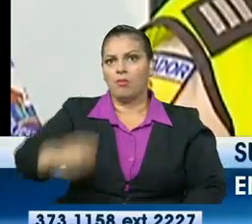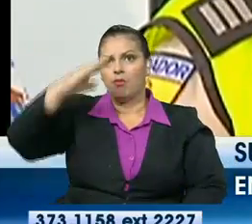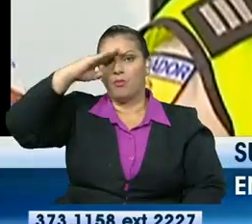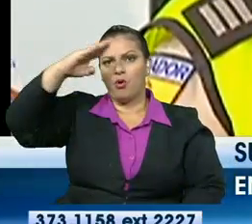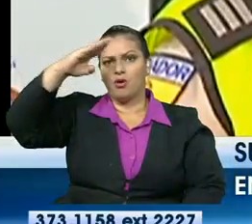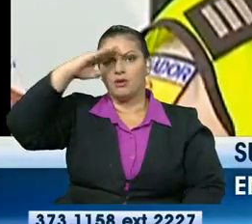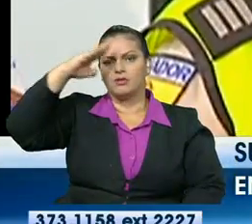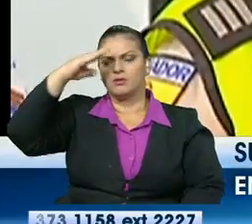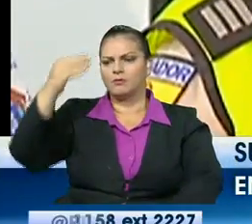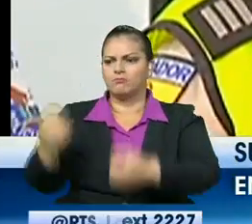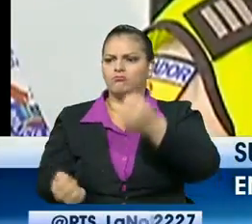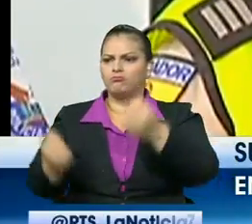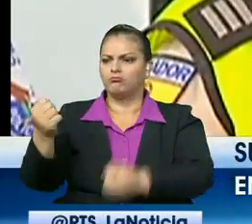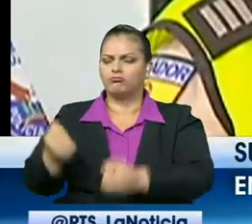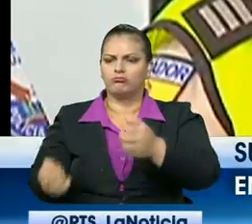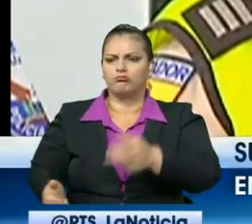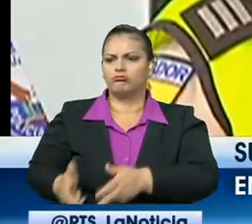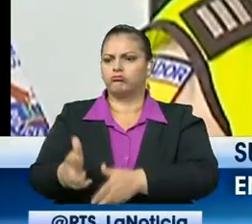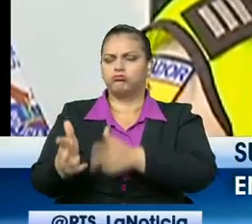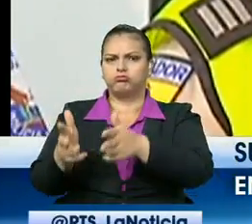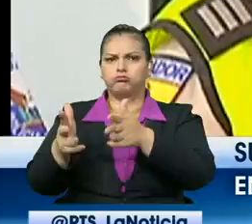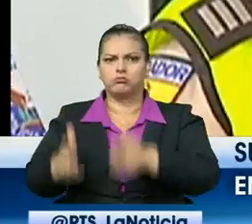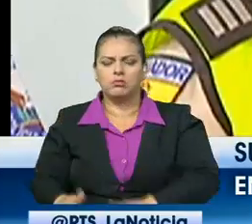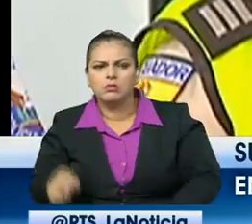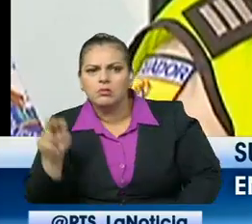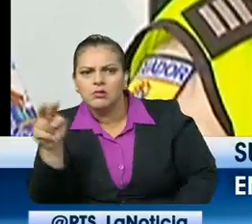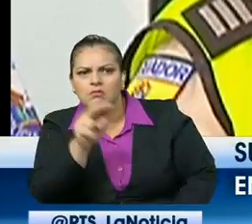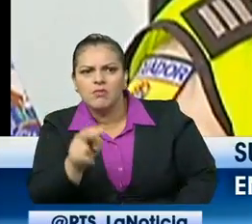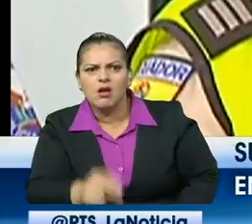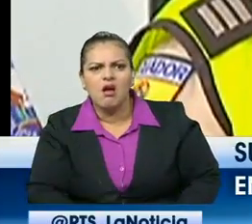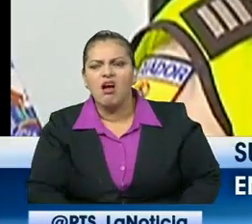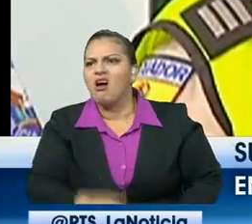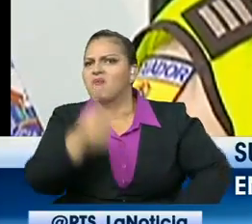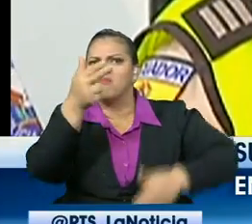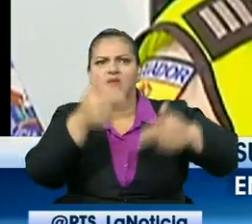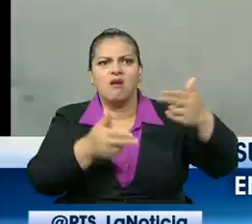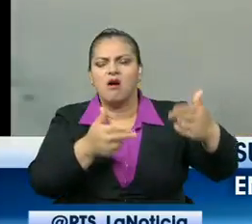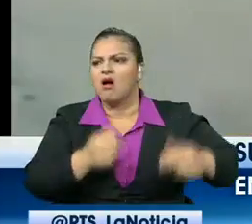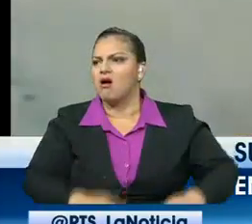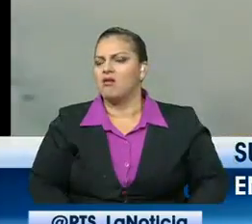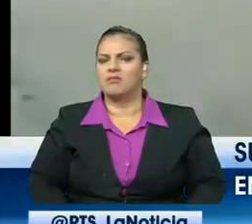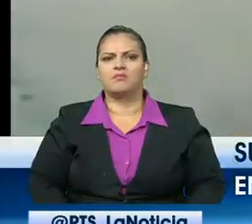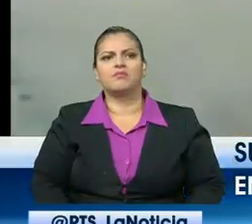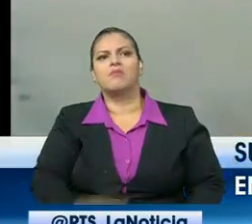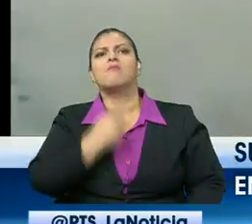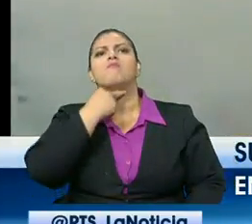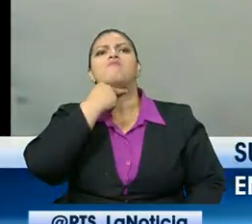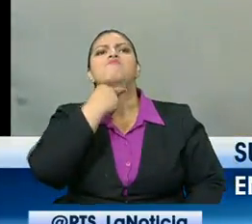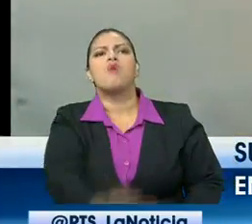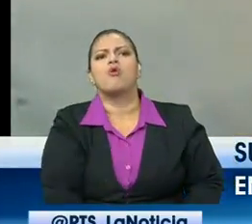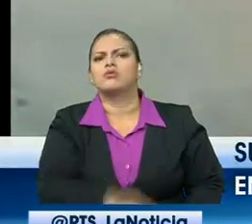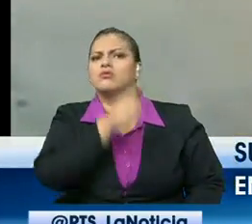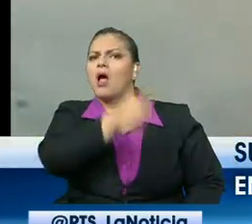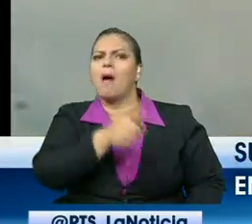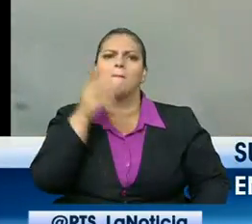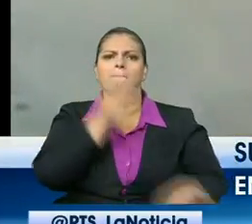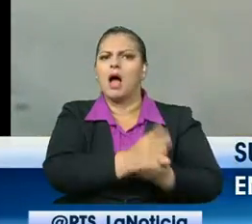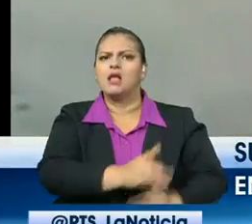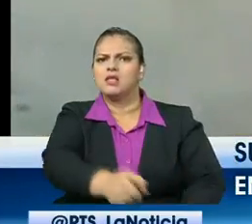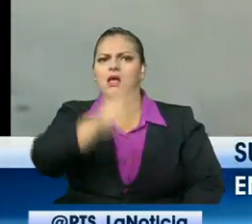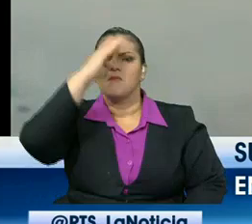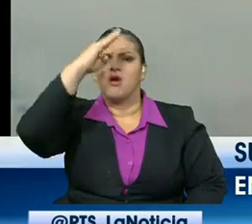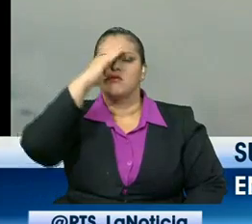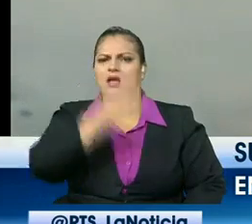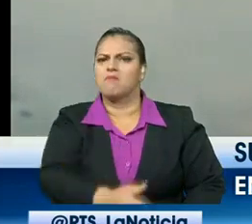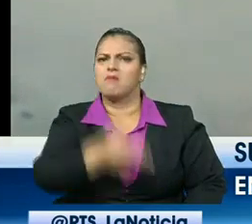bajamos a enfrentar esto, obviamente indicando alto policía, baje el arma, esta persona lo que hace es dispararnos.